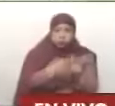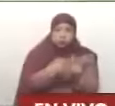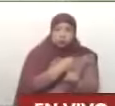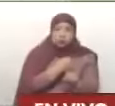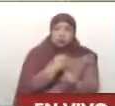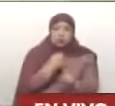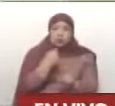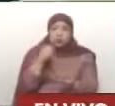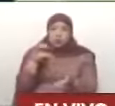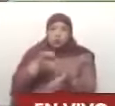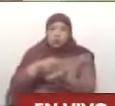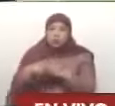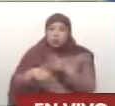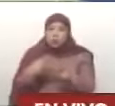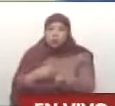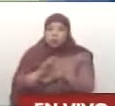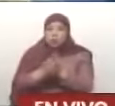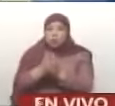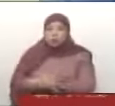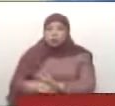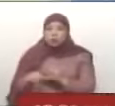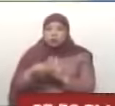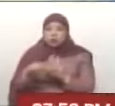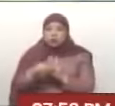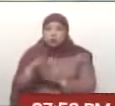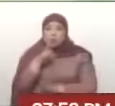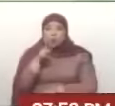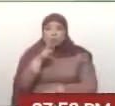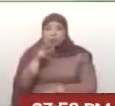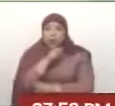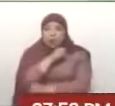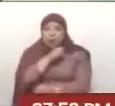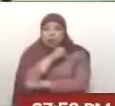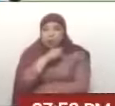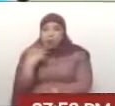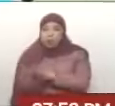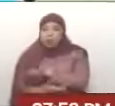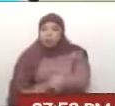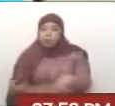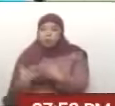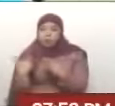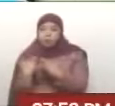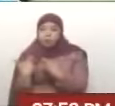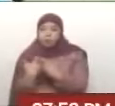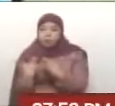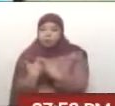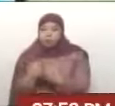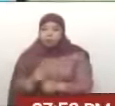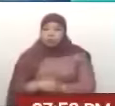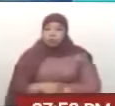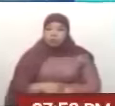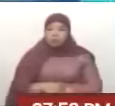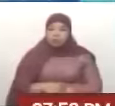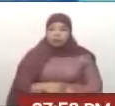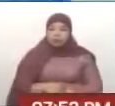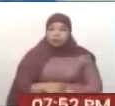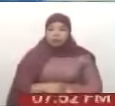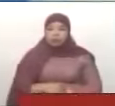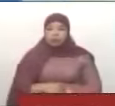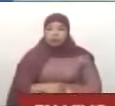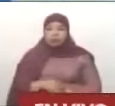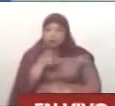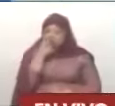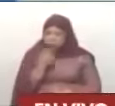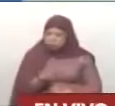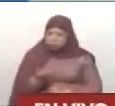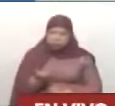Puerto Príncipe está prácticamente cercado, asediado por parte de las bandas criminales. Nos encantaría saber. Lo primero que hay que hacer es